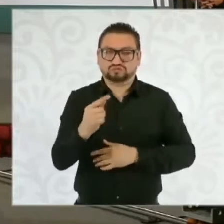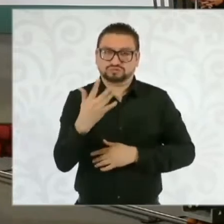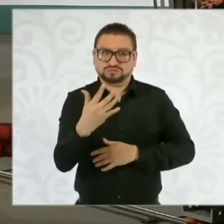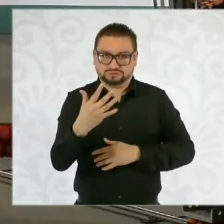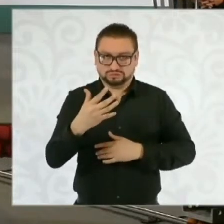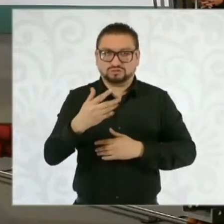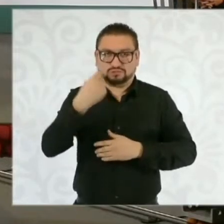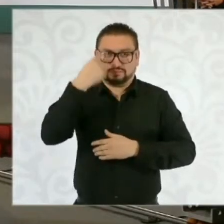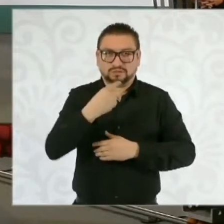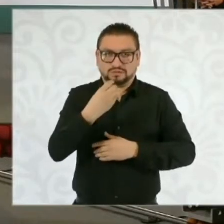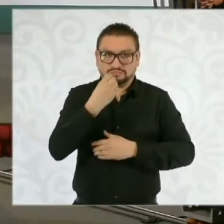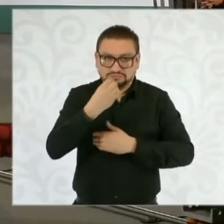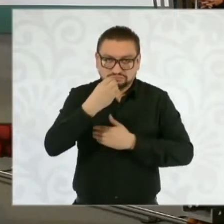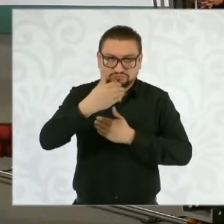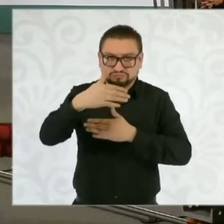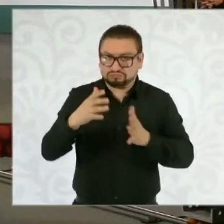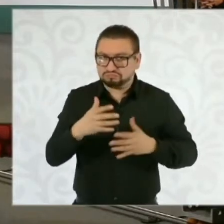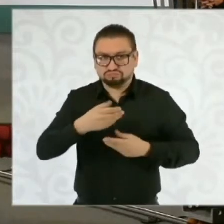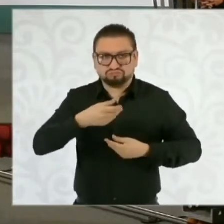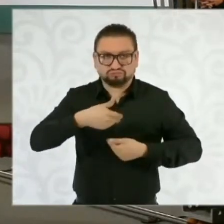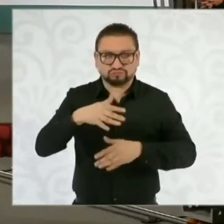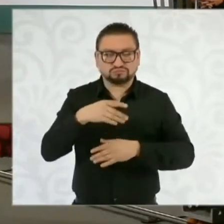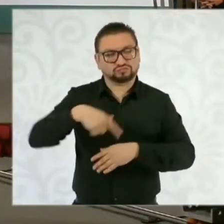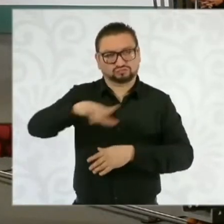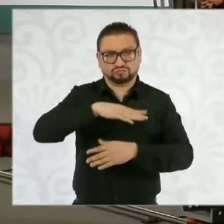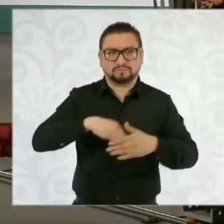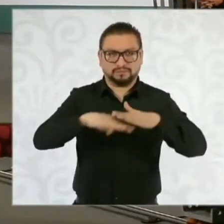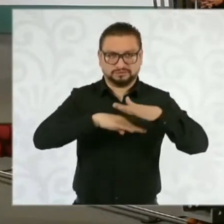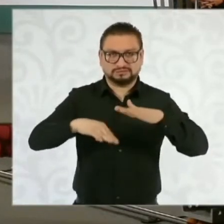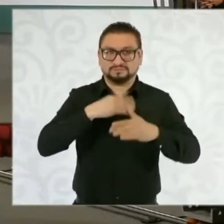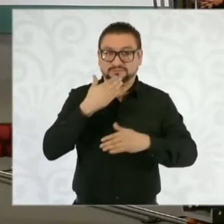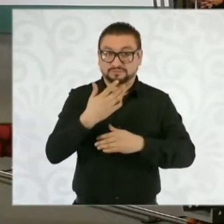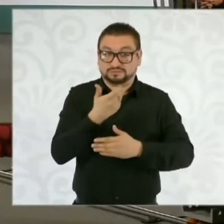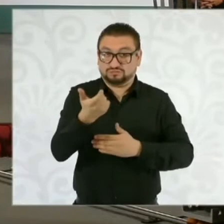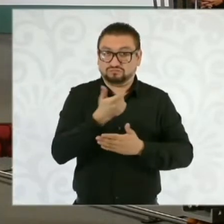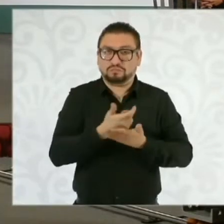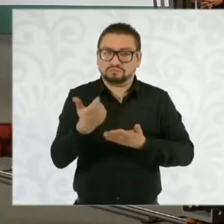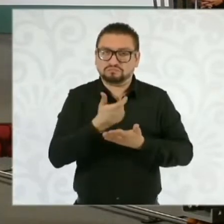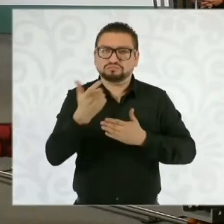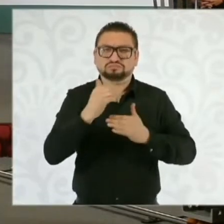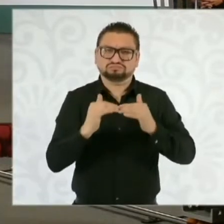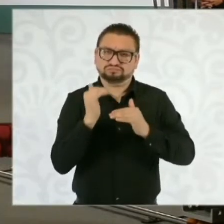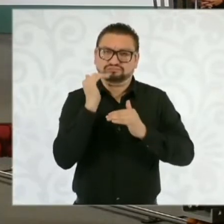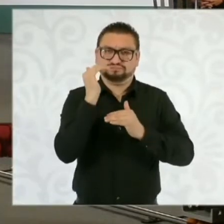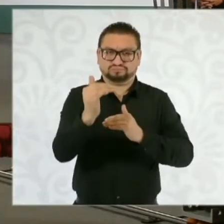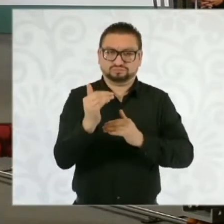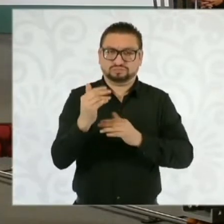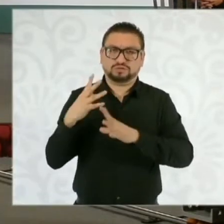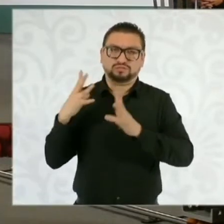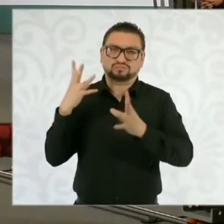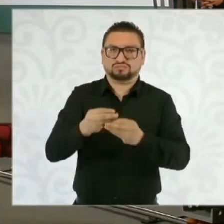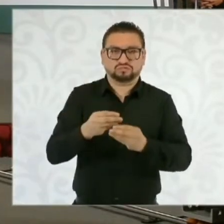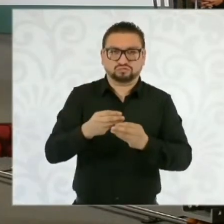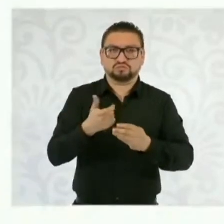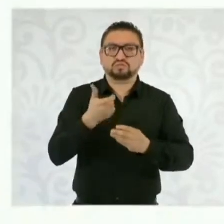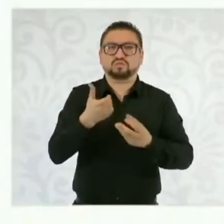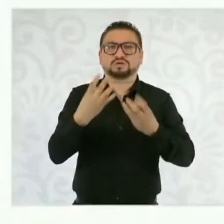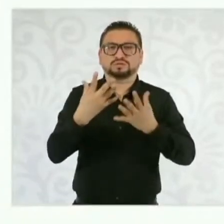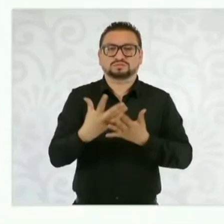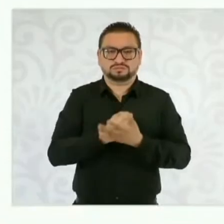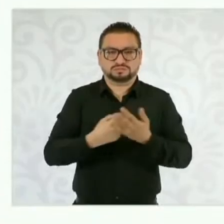canastas básicas. Bien, pues decirles que este incremento de salario mínimo acumula al día de hoy una recuperación